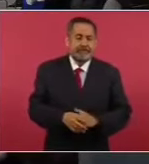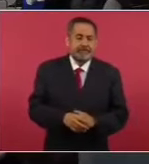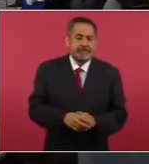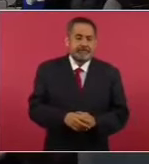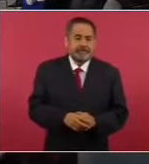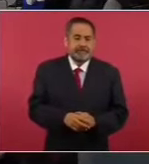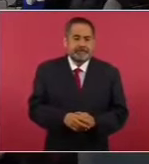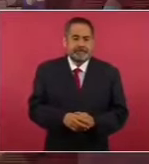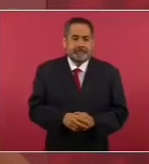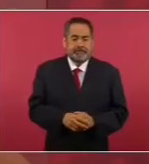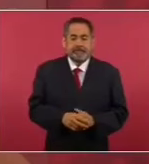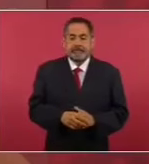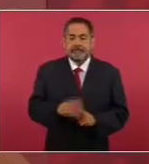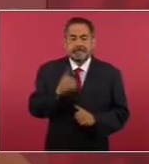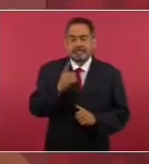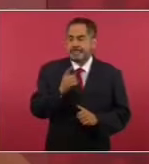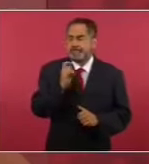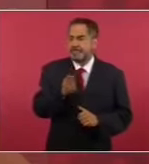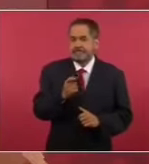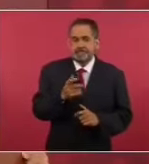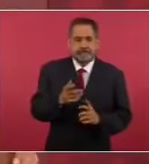Y lo mejor,